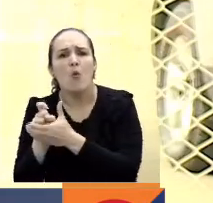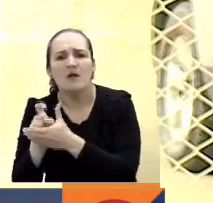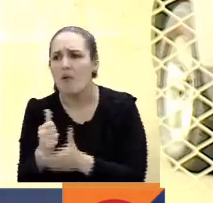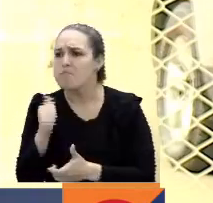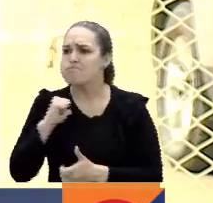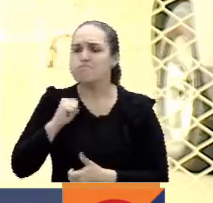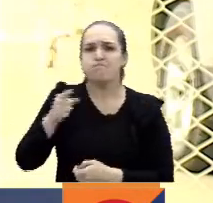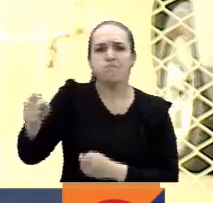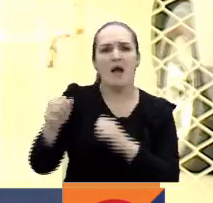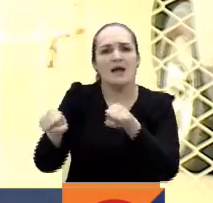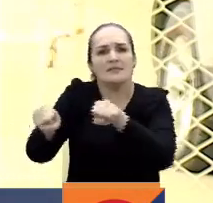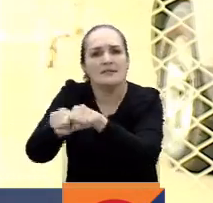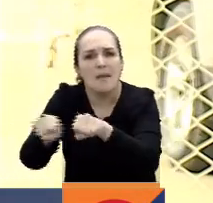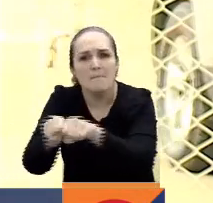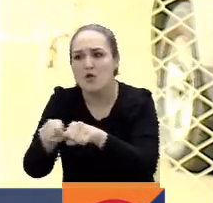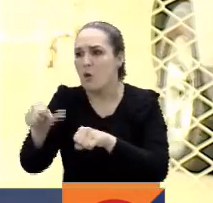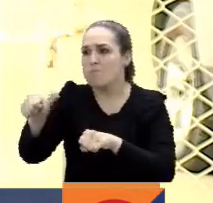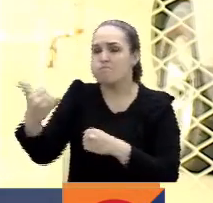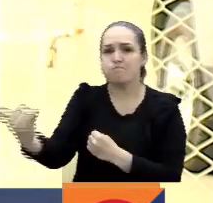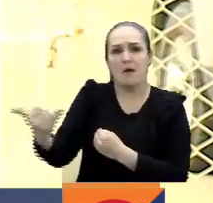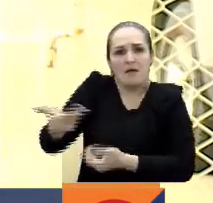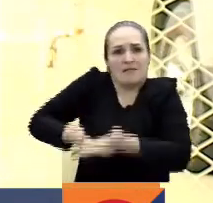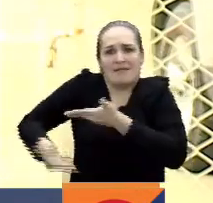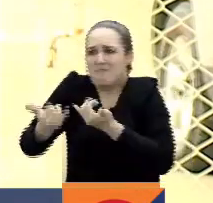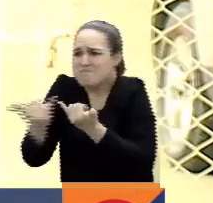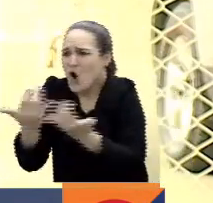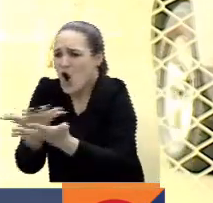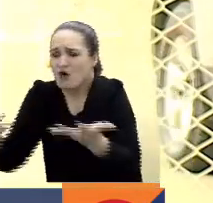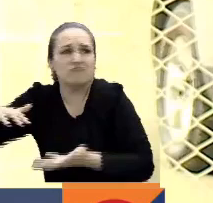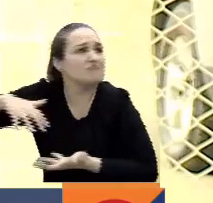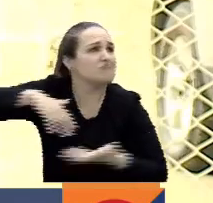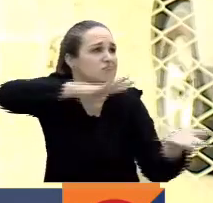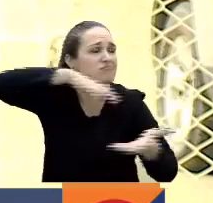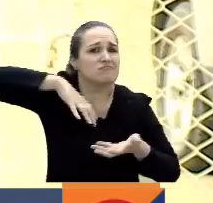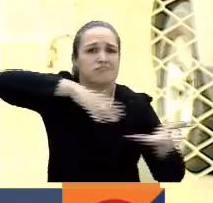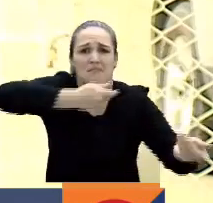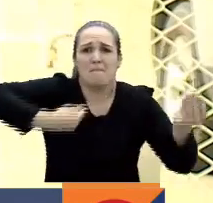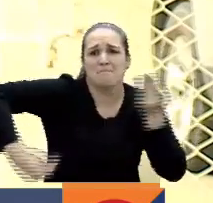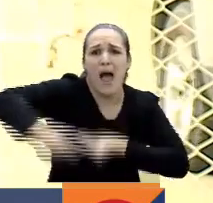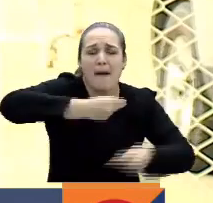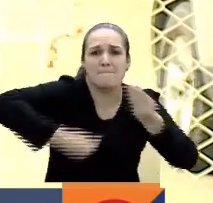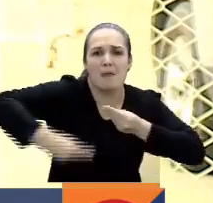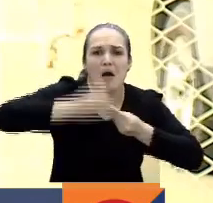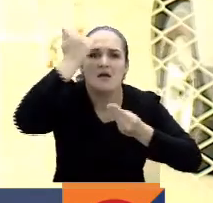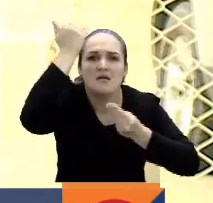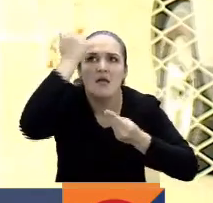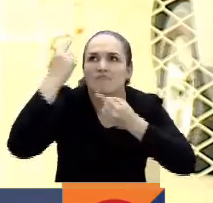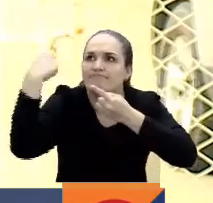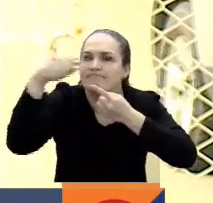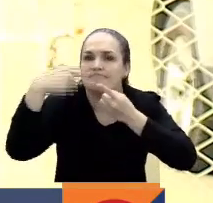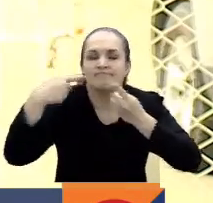el calzado, pase las cosas que podamos con imaginación